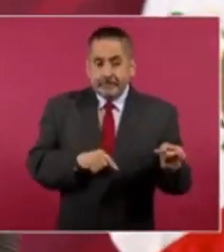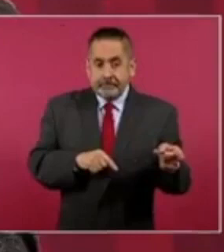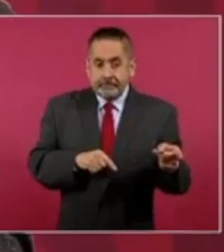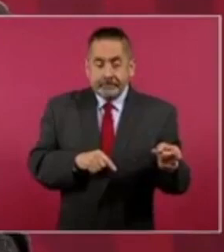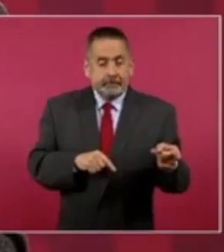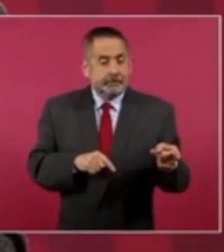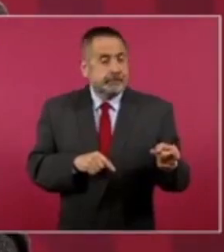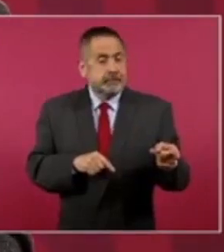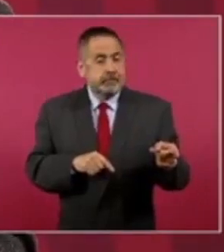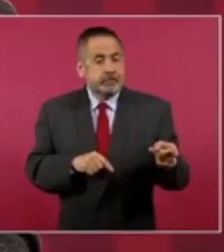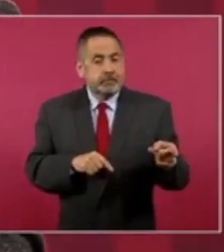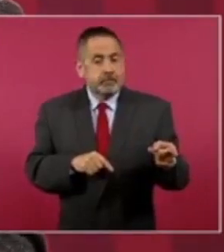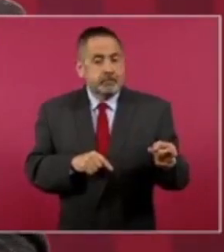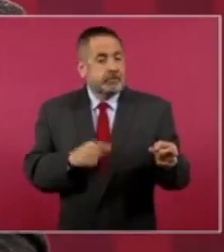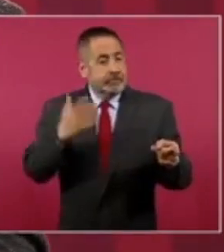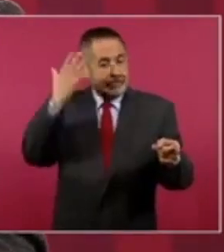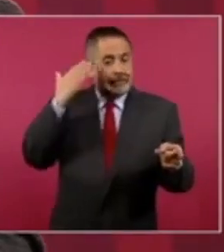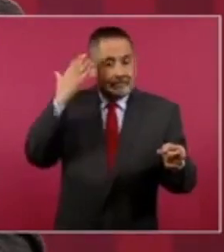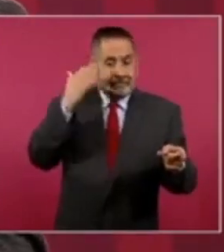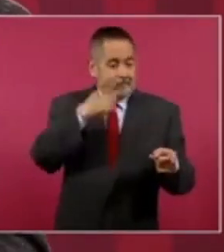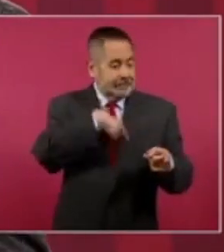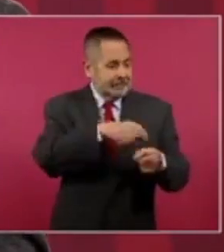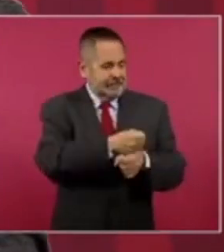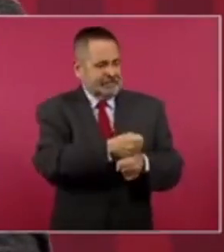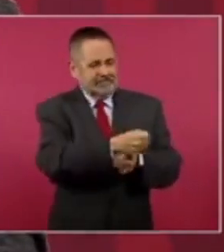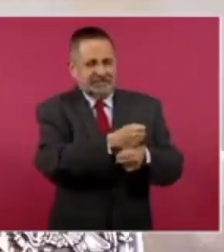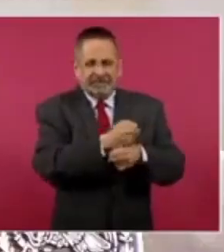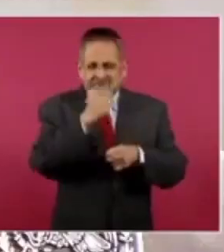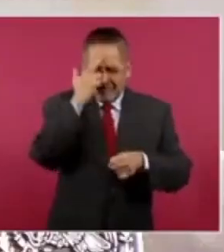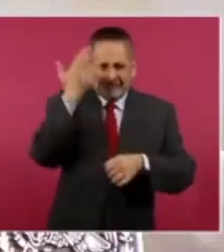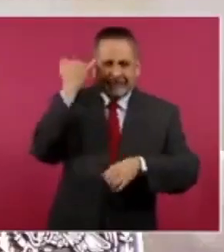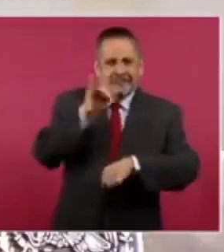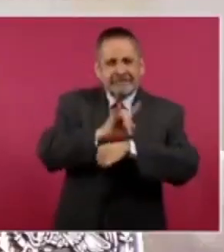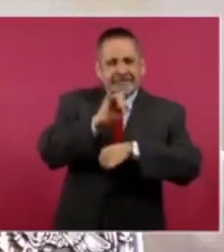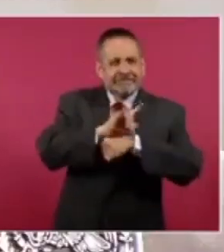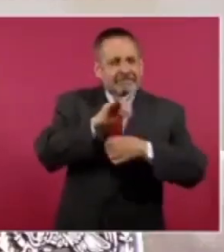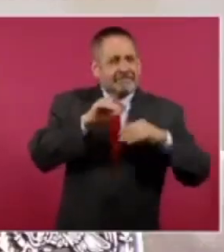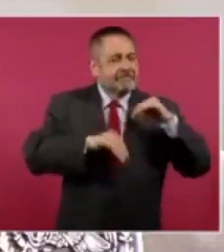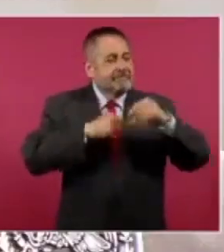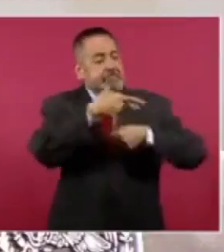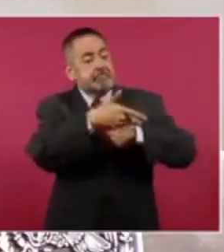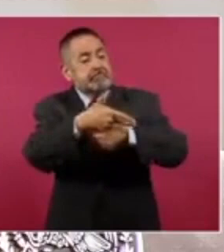al que torturaron en el montaje que hizo Loret de Mola